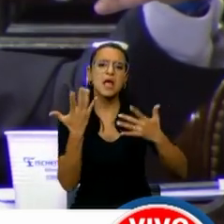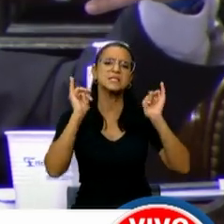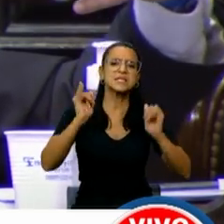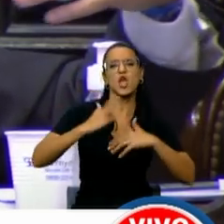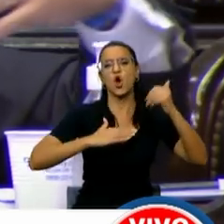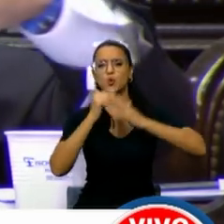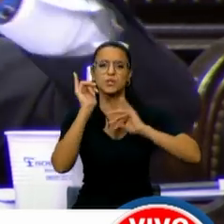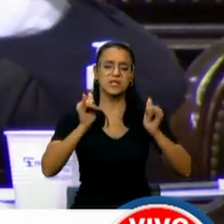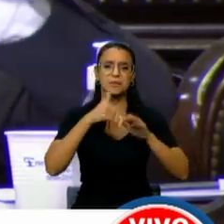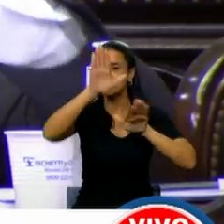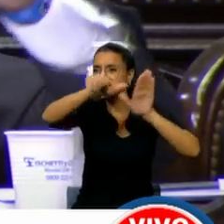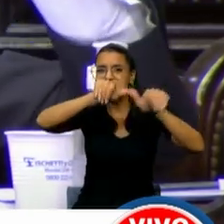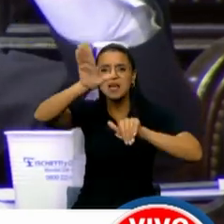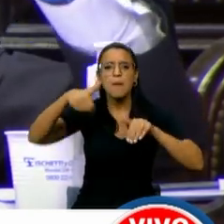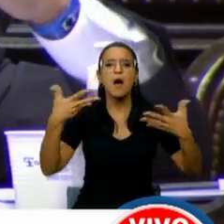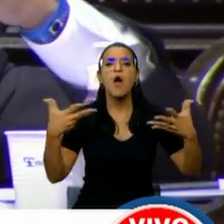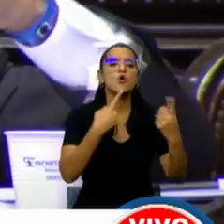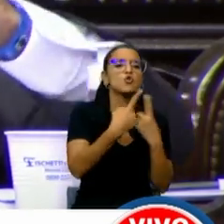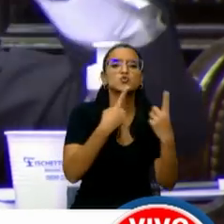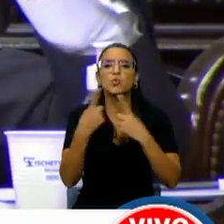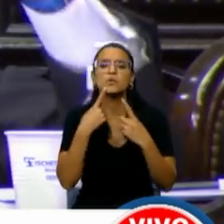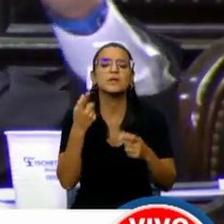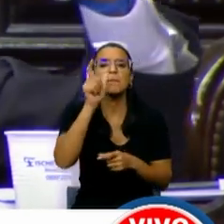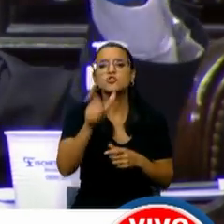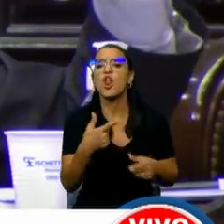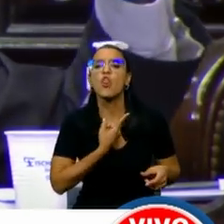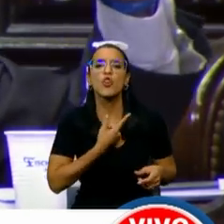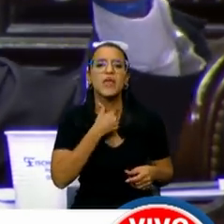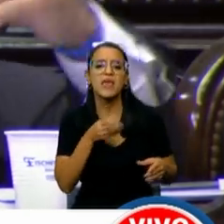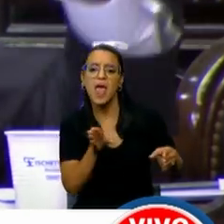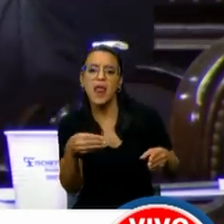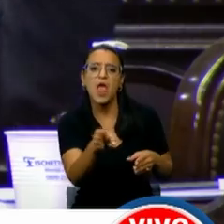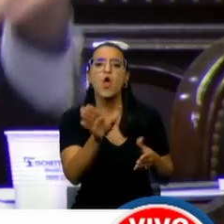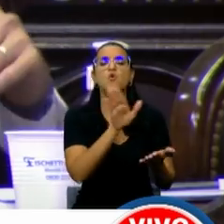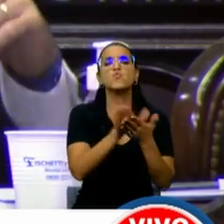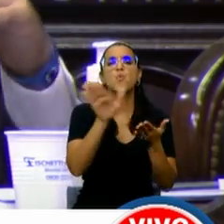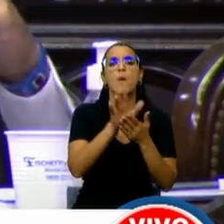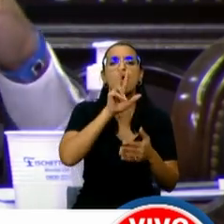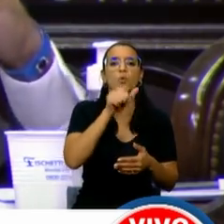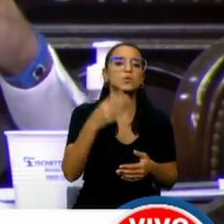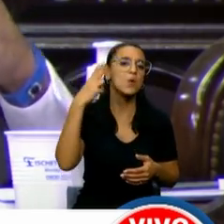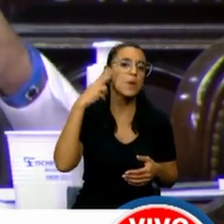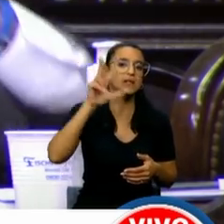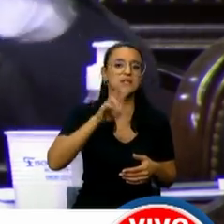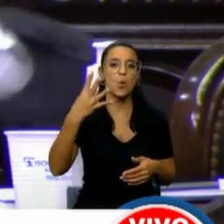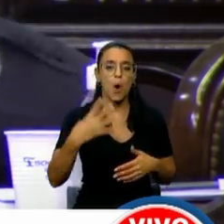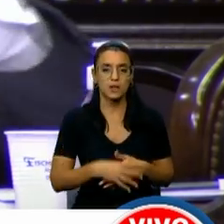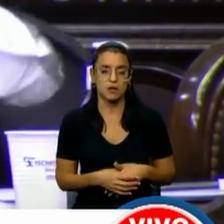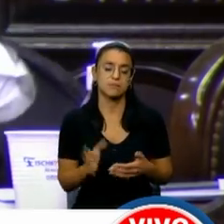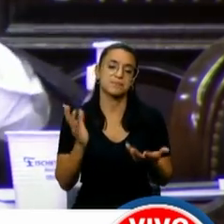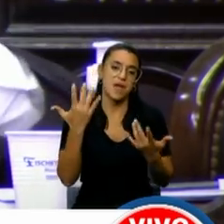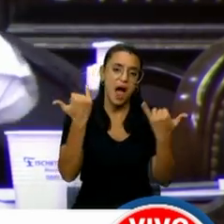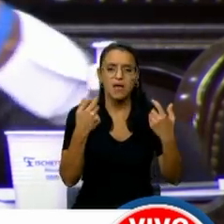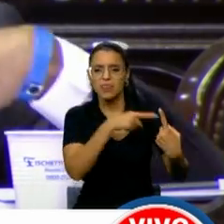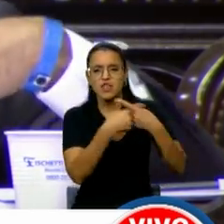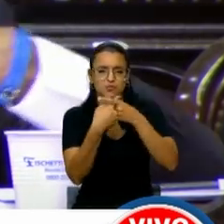hacer llamar a una especie de consulta a la gente por donde quería que pase la nueva ruta 934 como hubo algunas